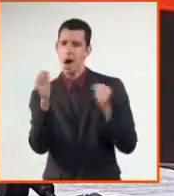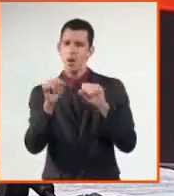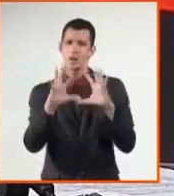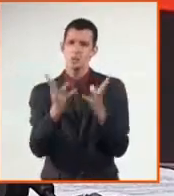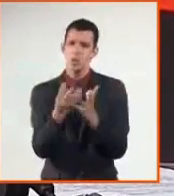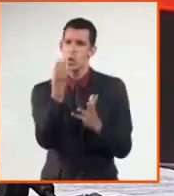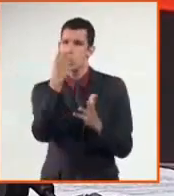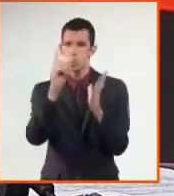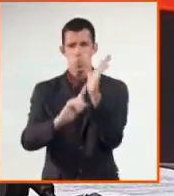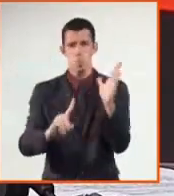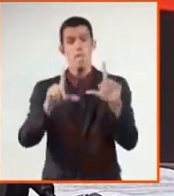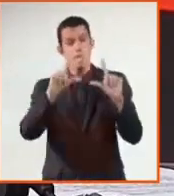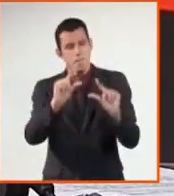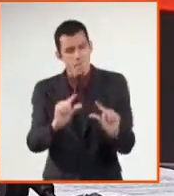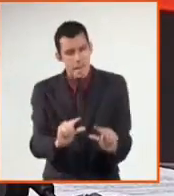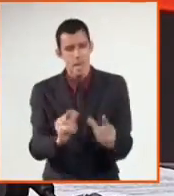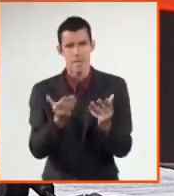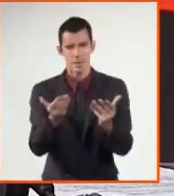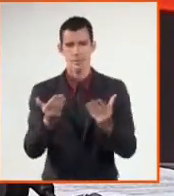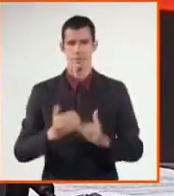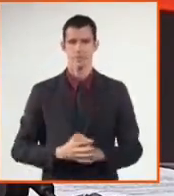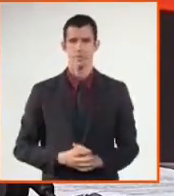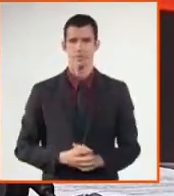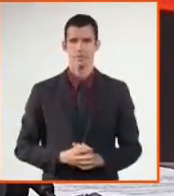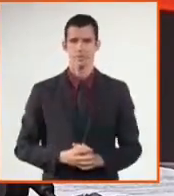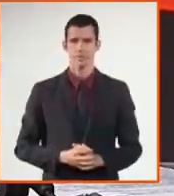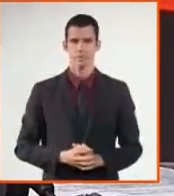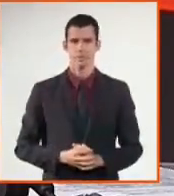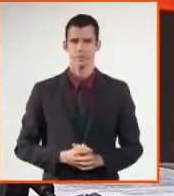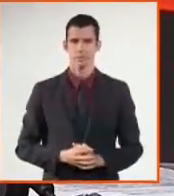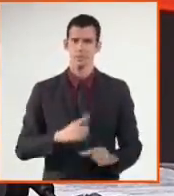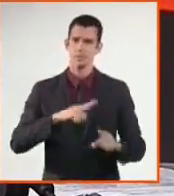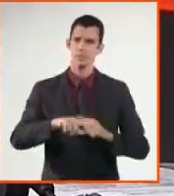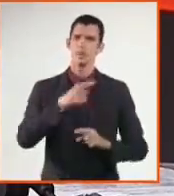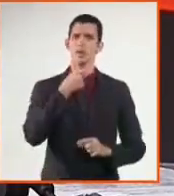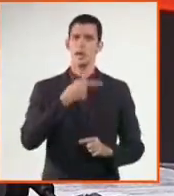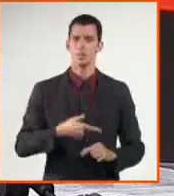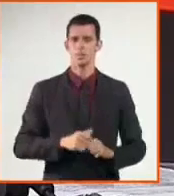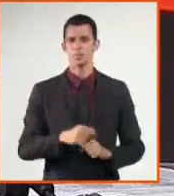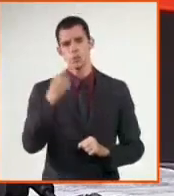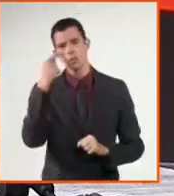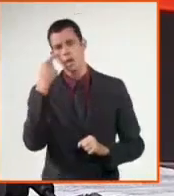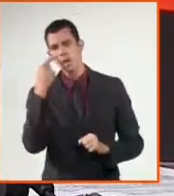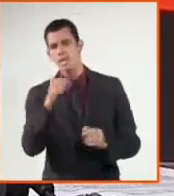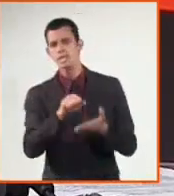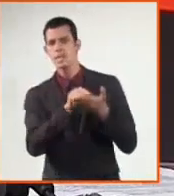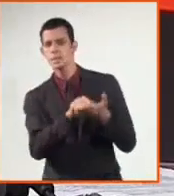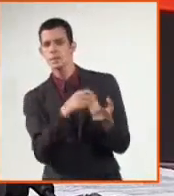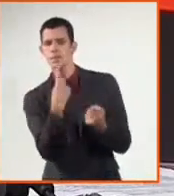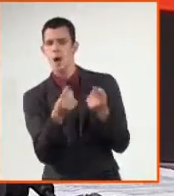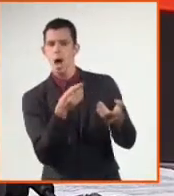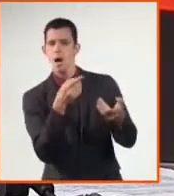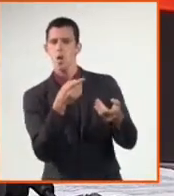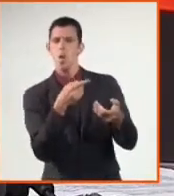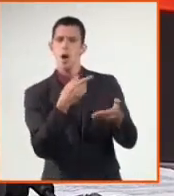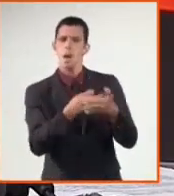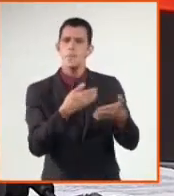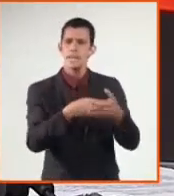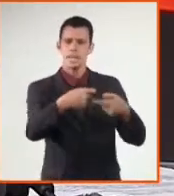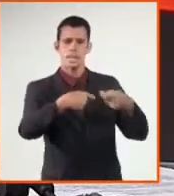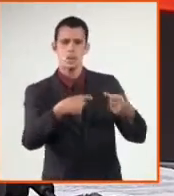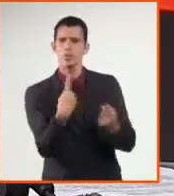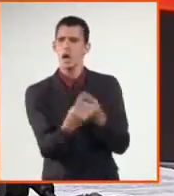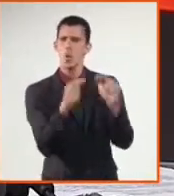todo en aquellos servicios que no están vinculados a la población o que no son por supuesto servicios vitales y como expliqué anteriormente